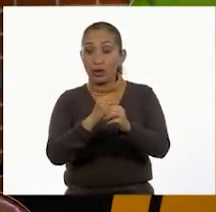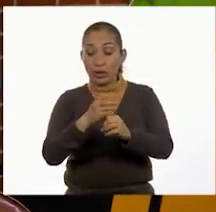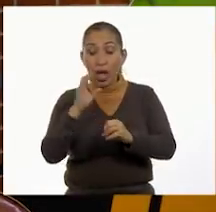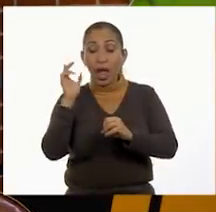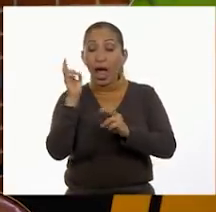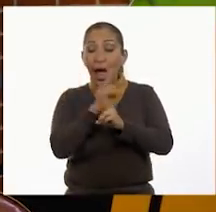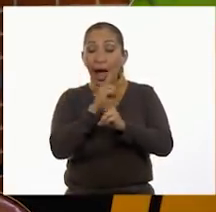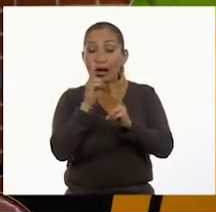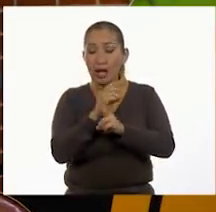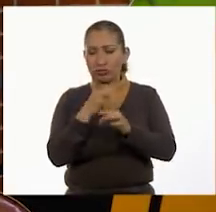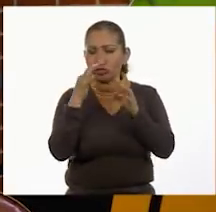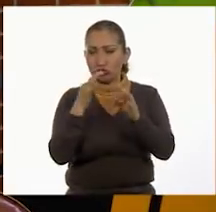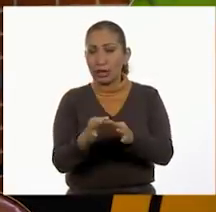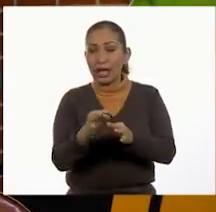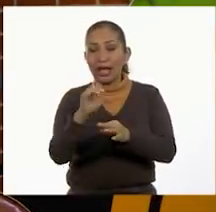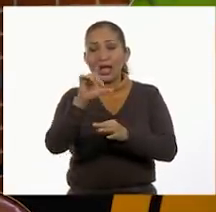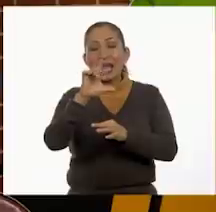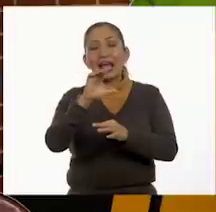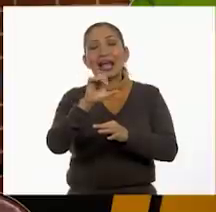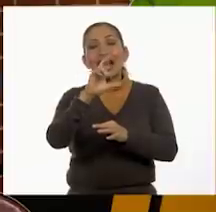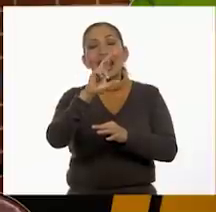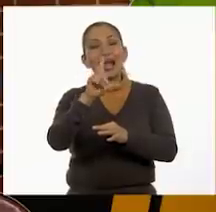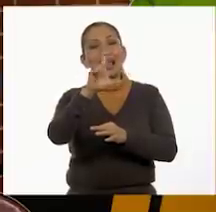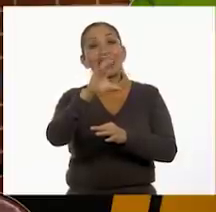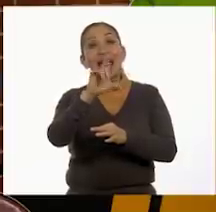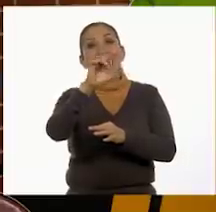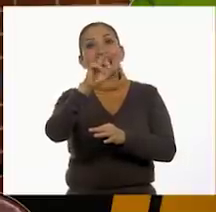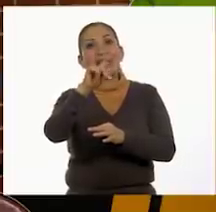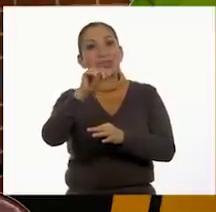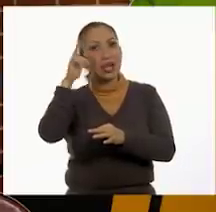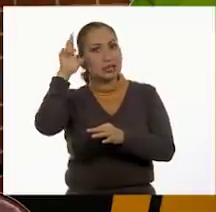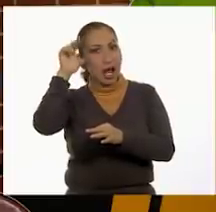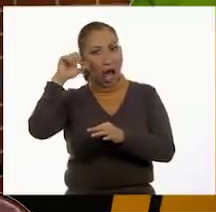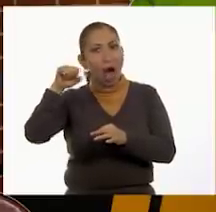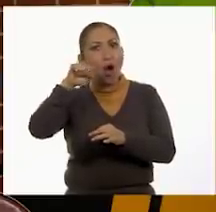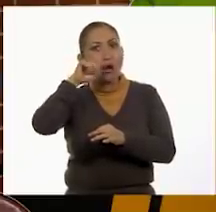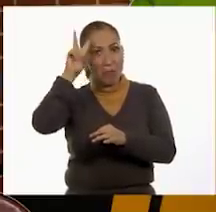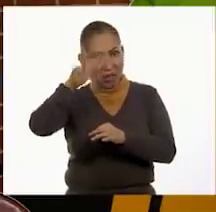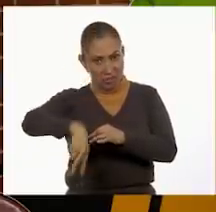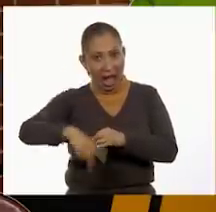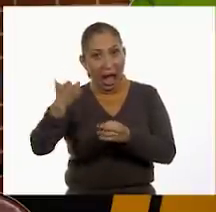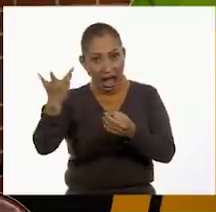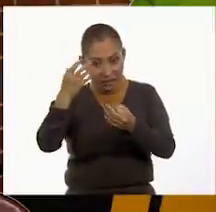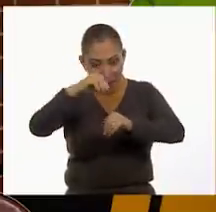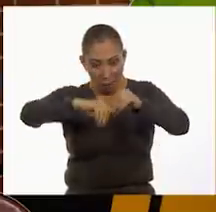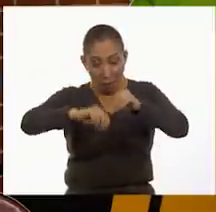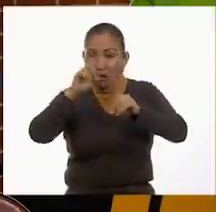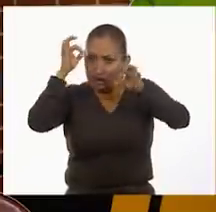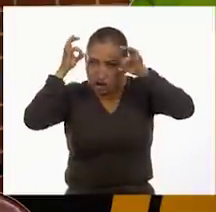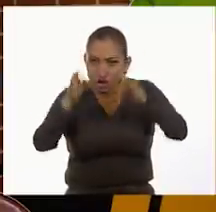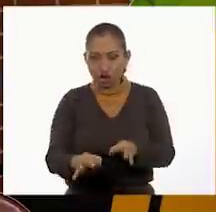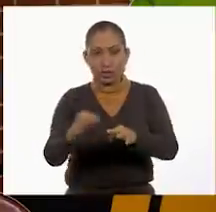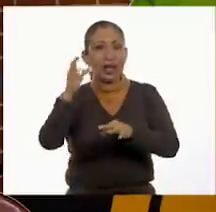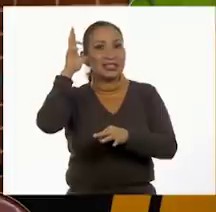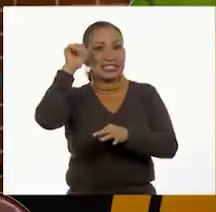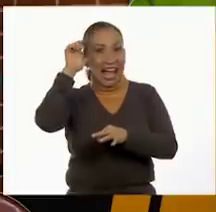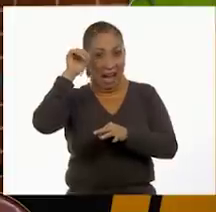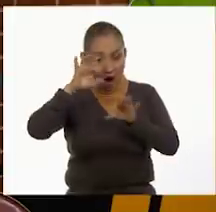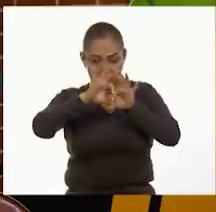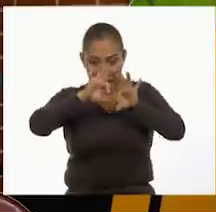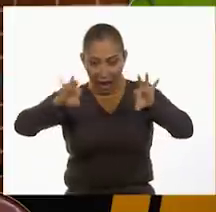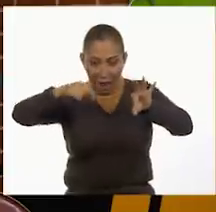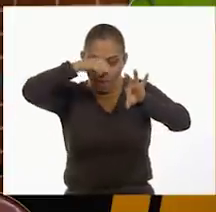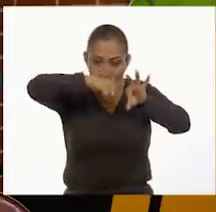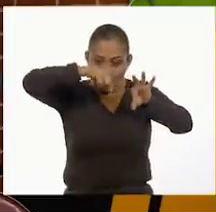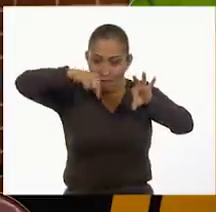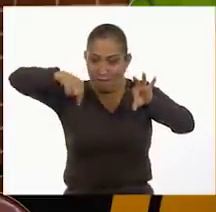aliento muy original es el clarinete de zanahoria. Sí, de zanahoria. Está construido literalmente con una